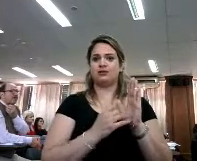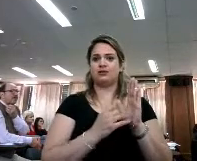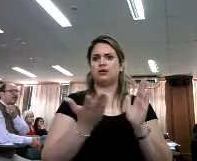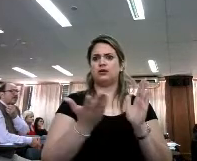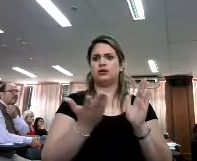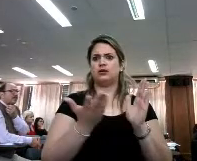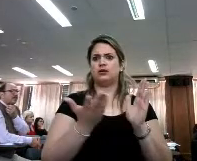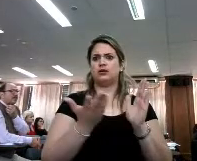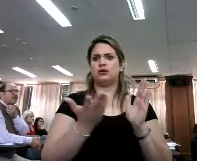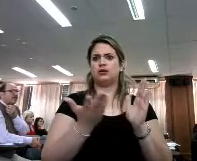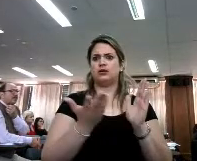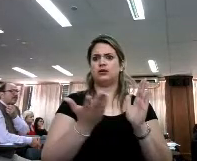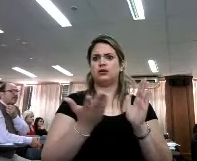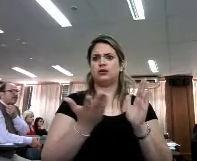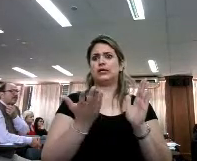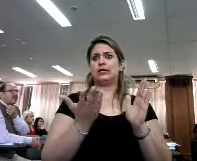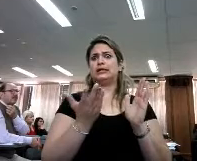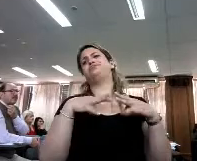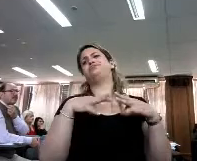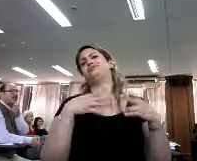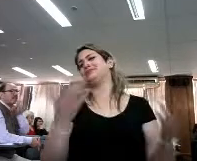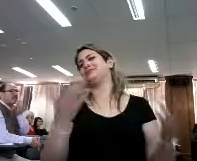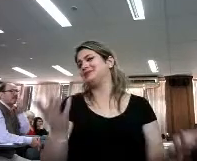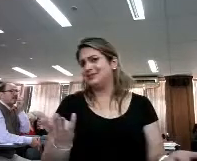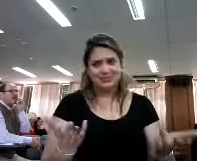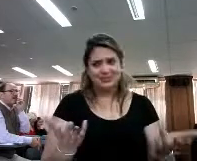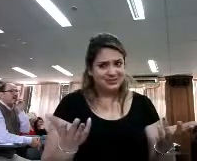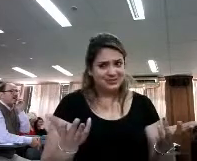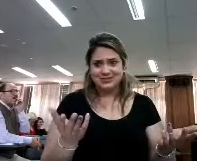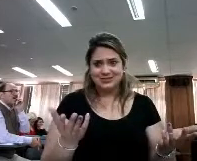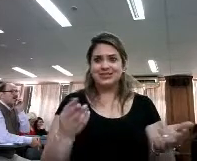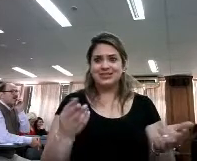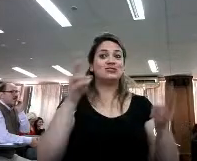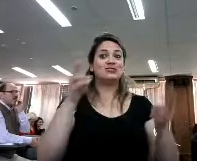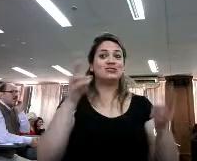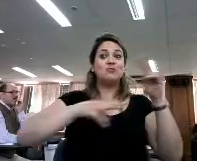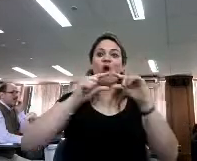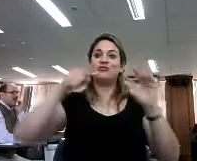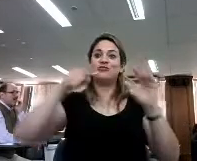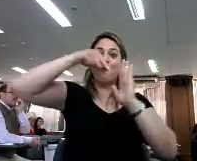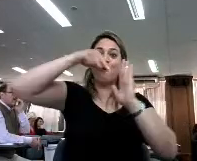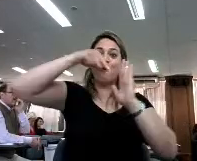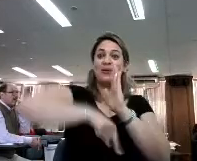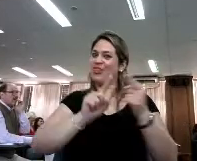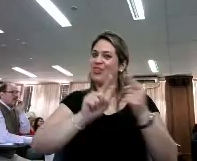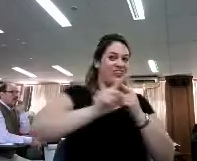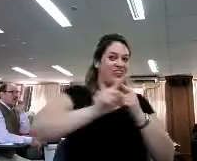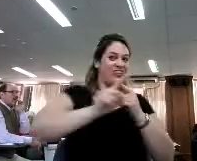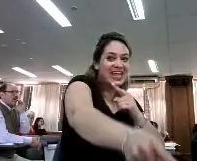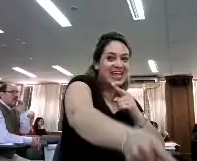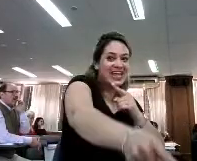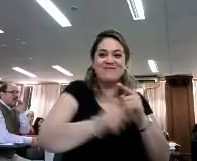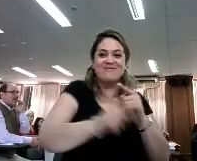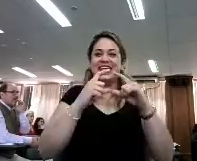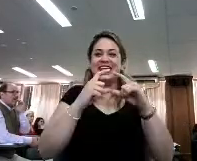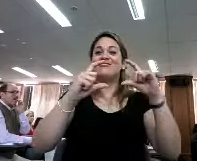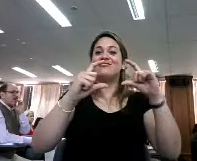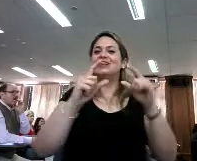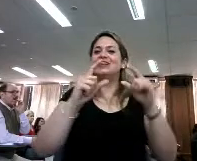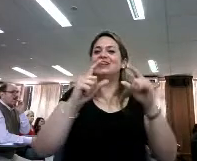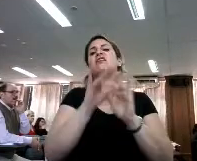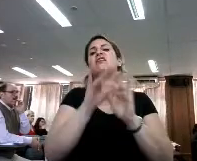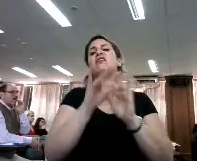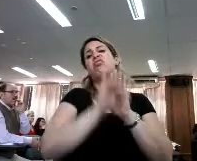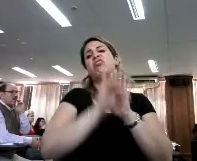hasta el formato, qué pereza. Entonces, búscate un link profundo que te lleve directamente a la obra sin necesidad de